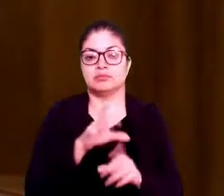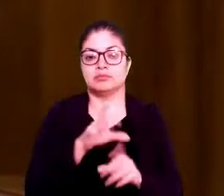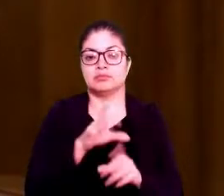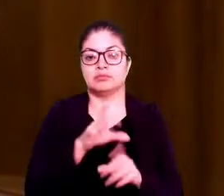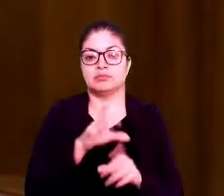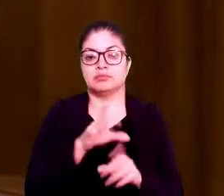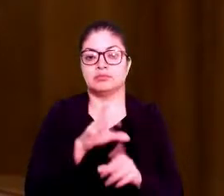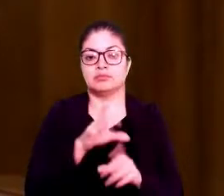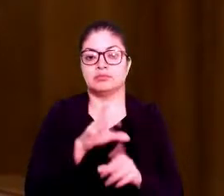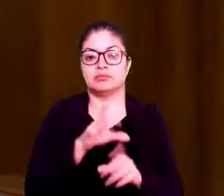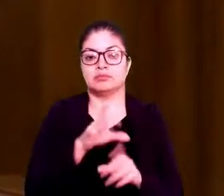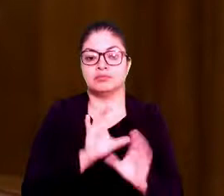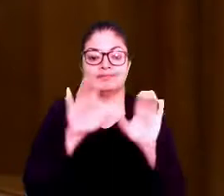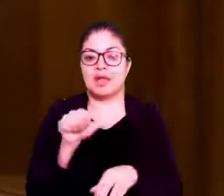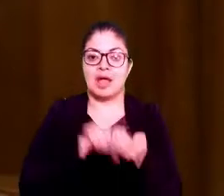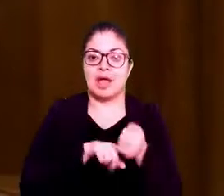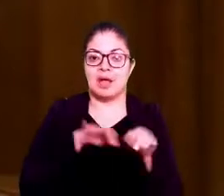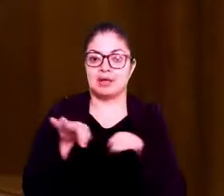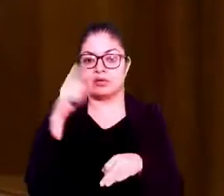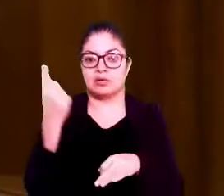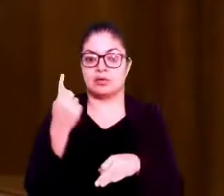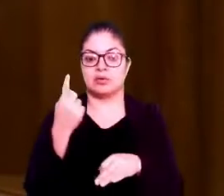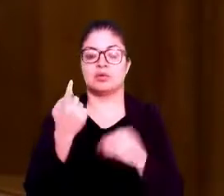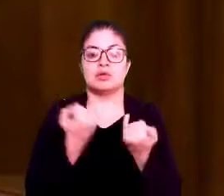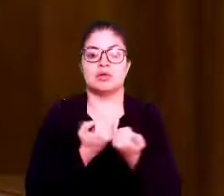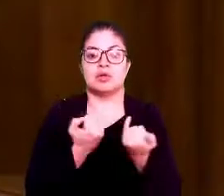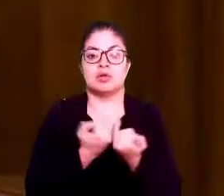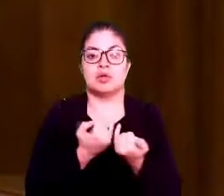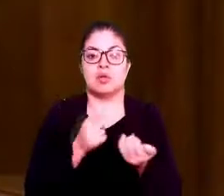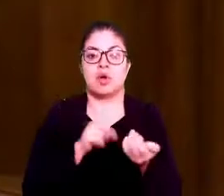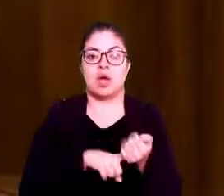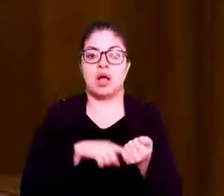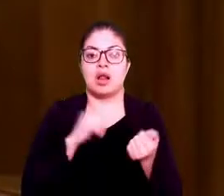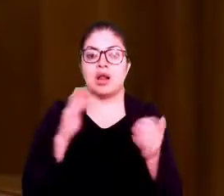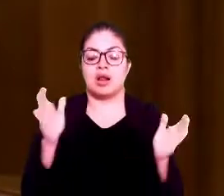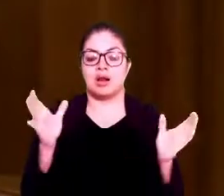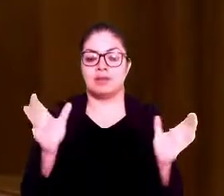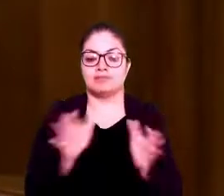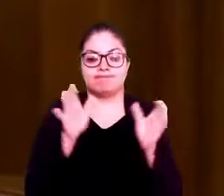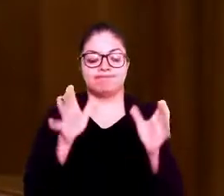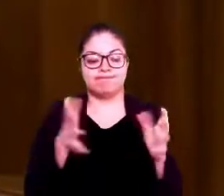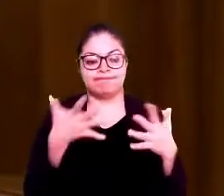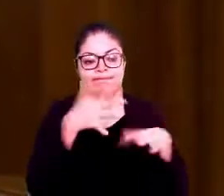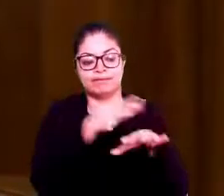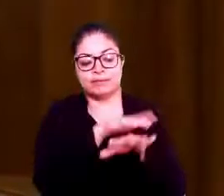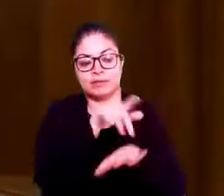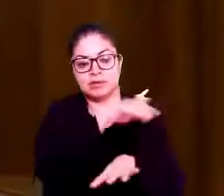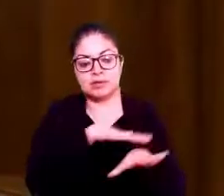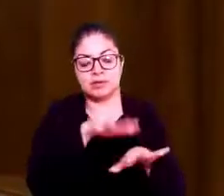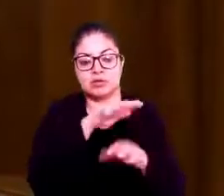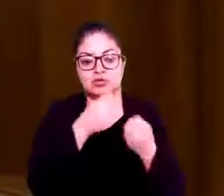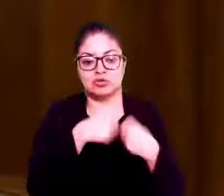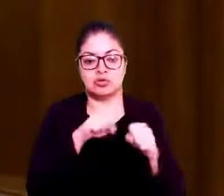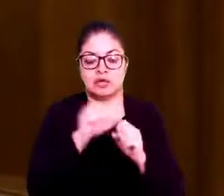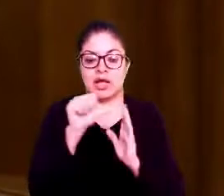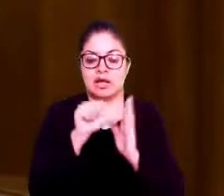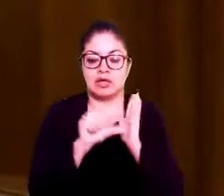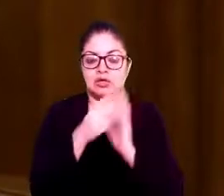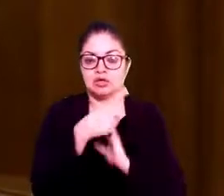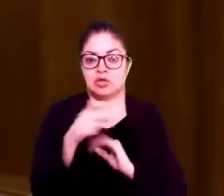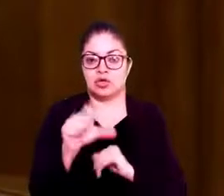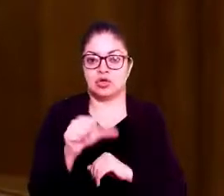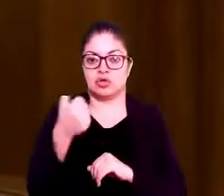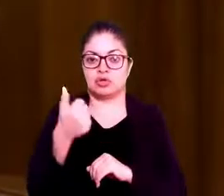laboral para lograr su autosuficiencia e integración activa a la sociedad. Artículo 111. La